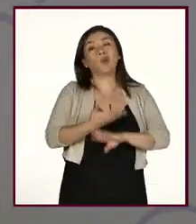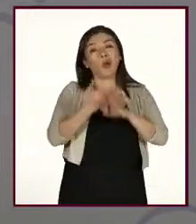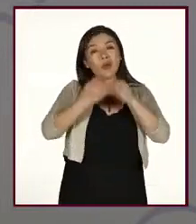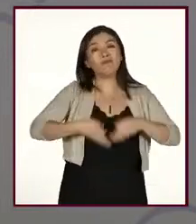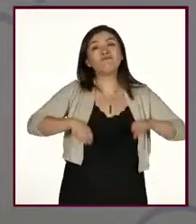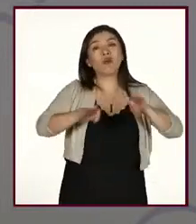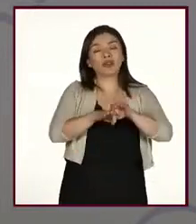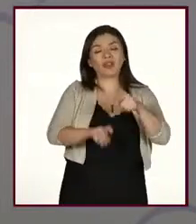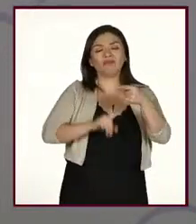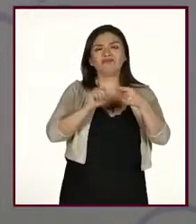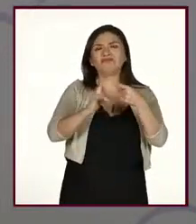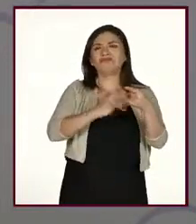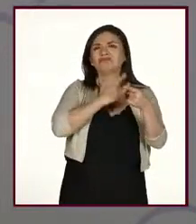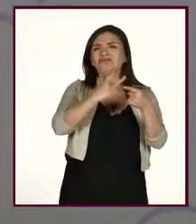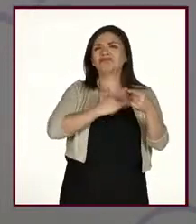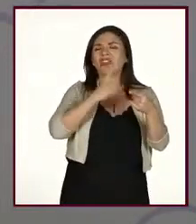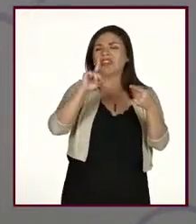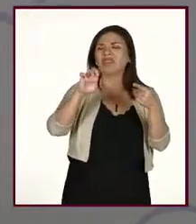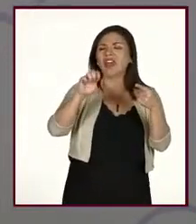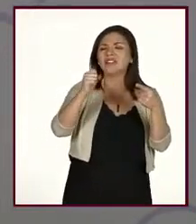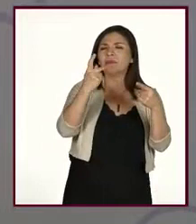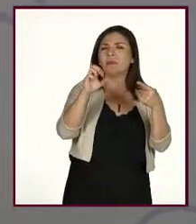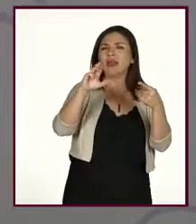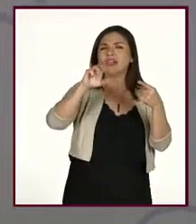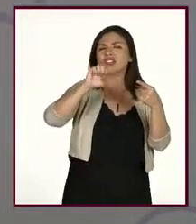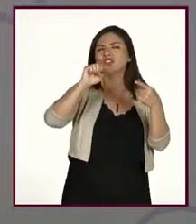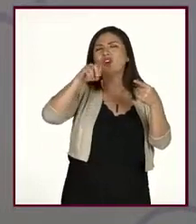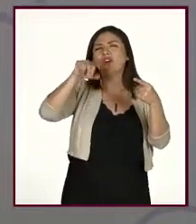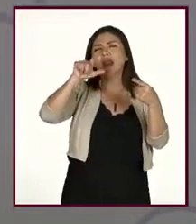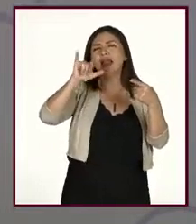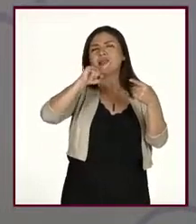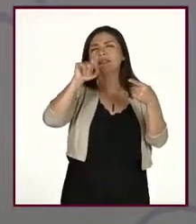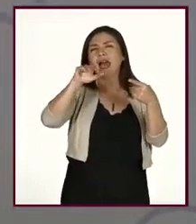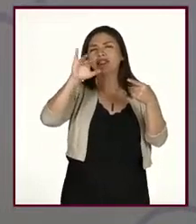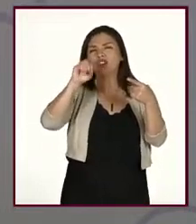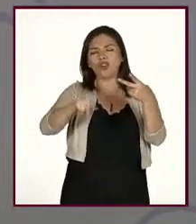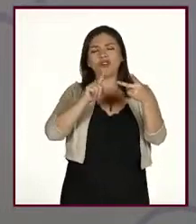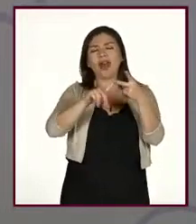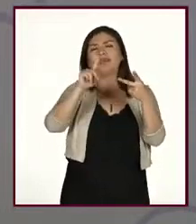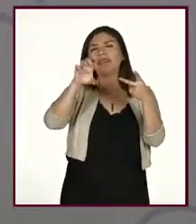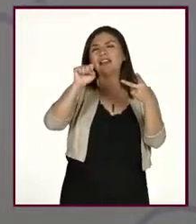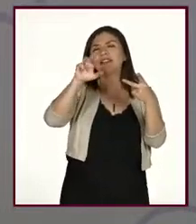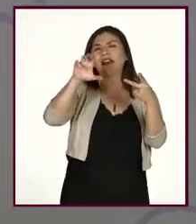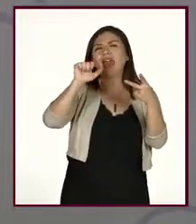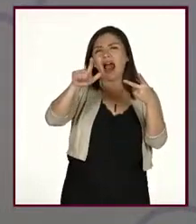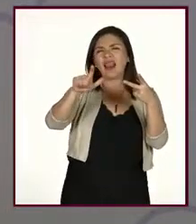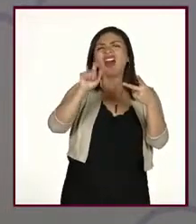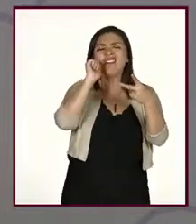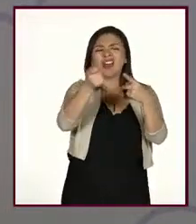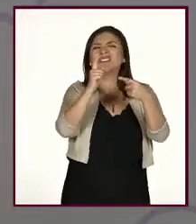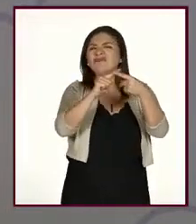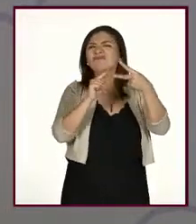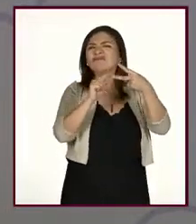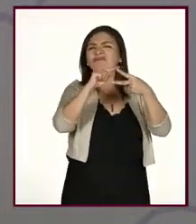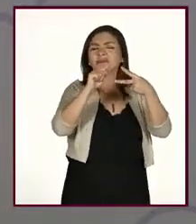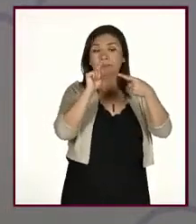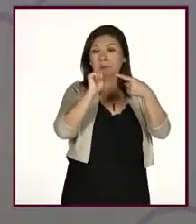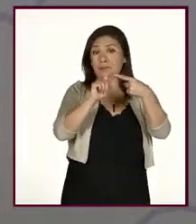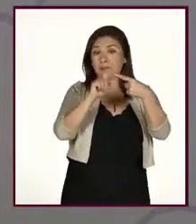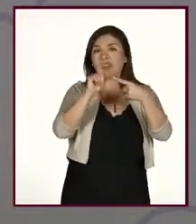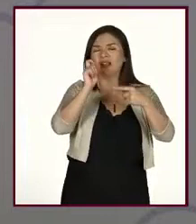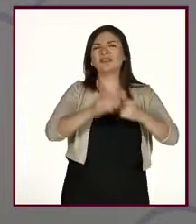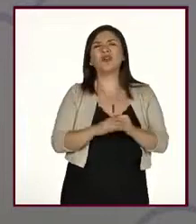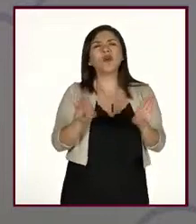la despersonalización y la desrealización. ¿A qué nos referimos con despersonalización? Es como esa sensación o